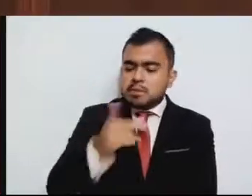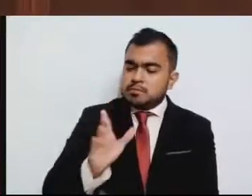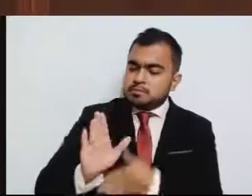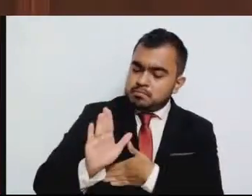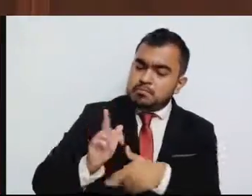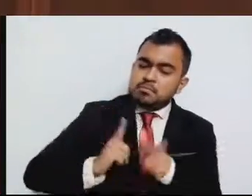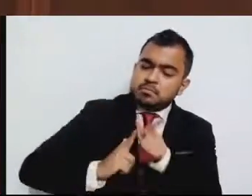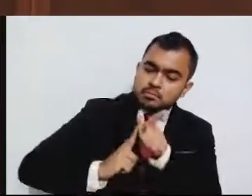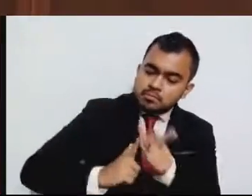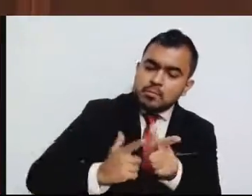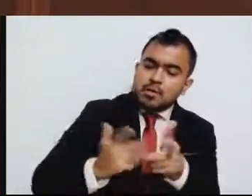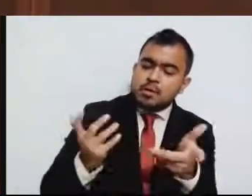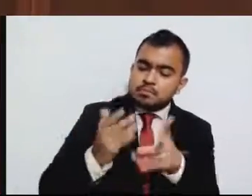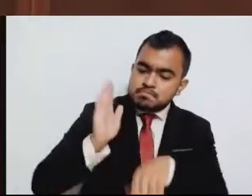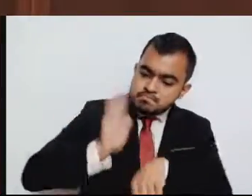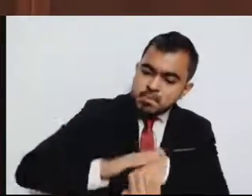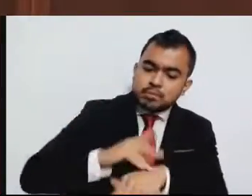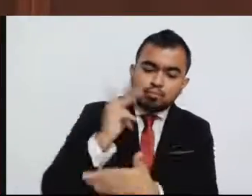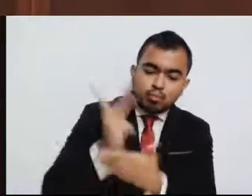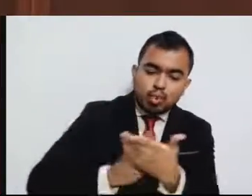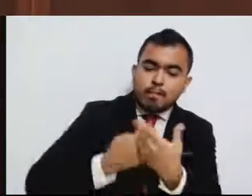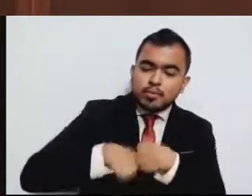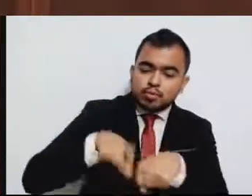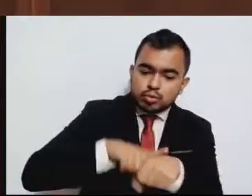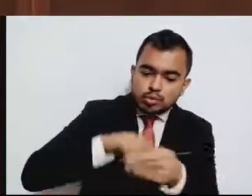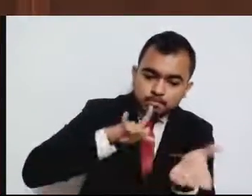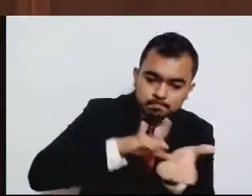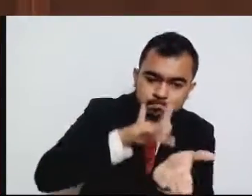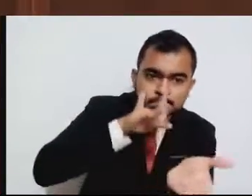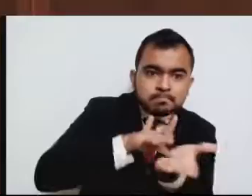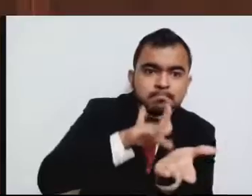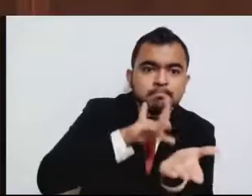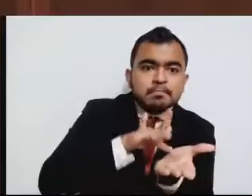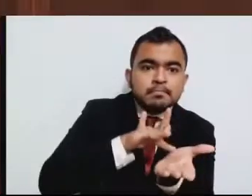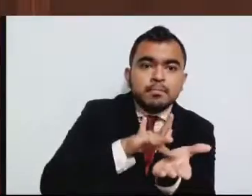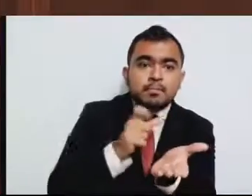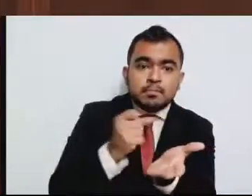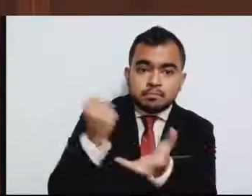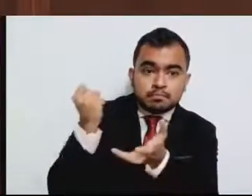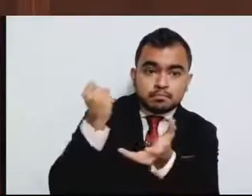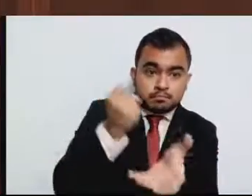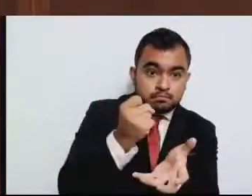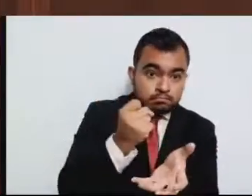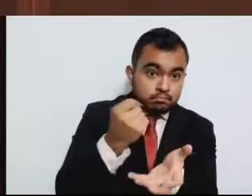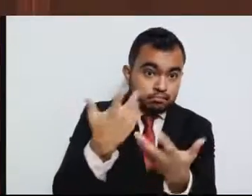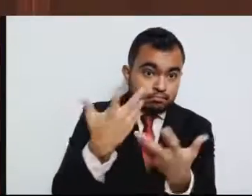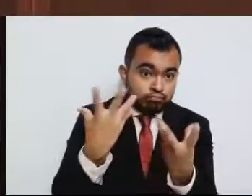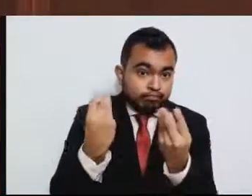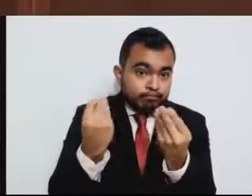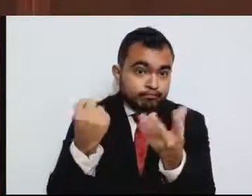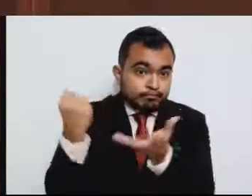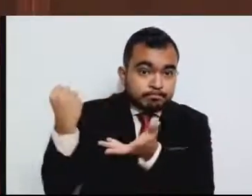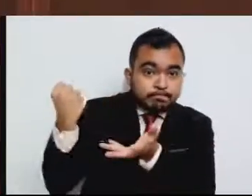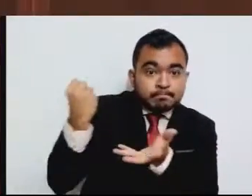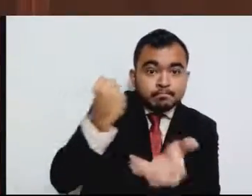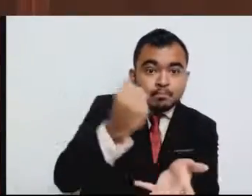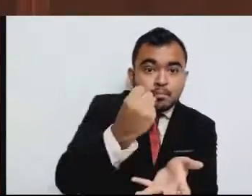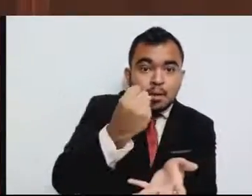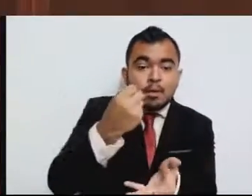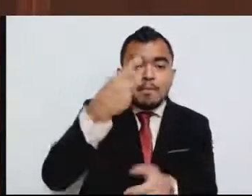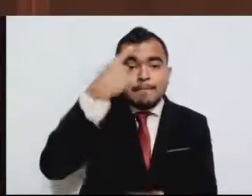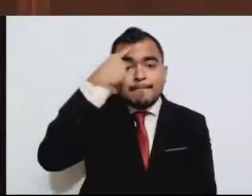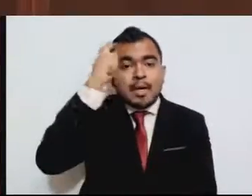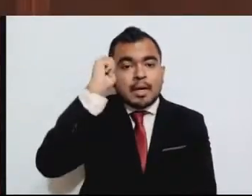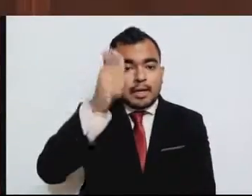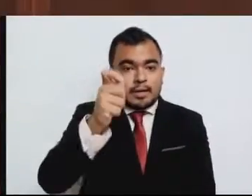los programas sociales a este rubro se le destina una cantidad importantísima del presupuesto para el